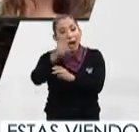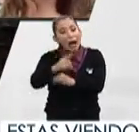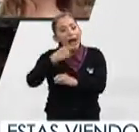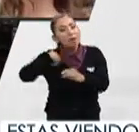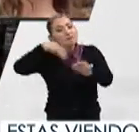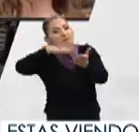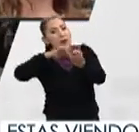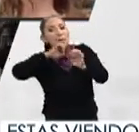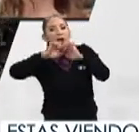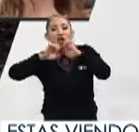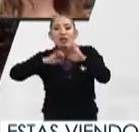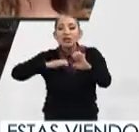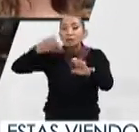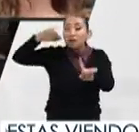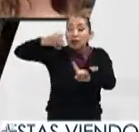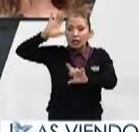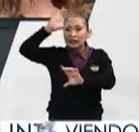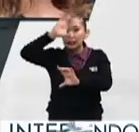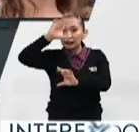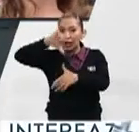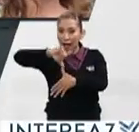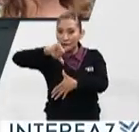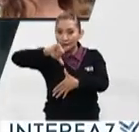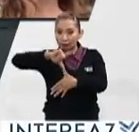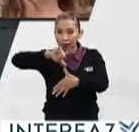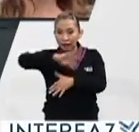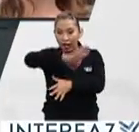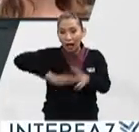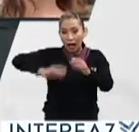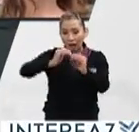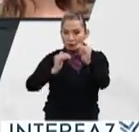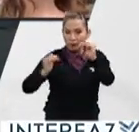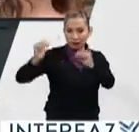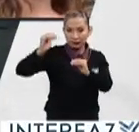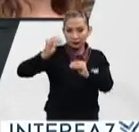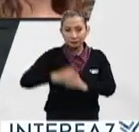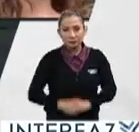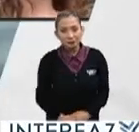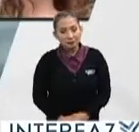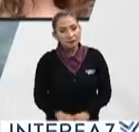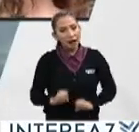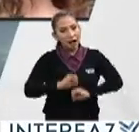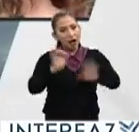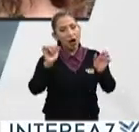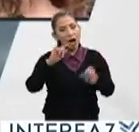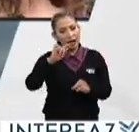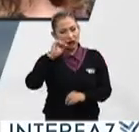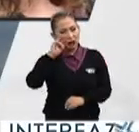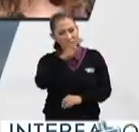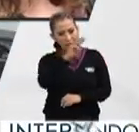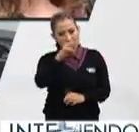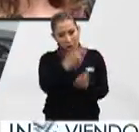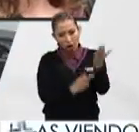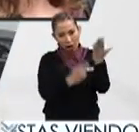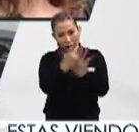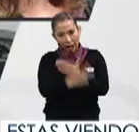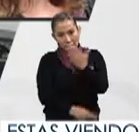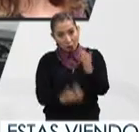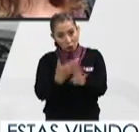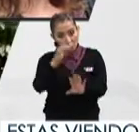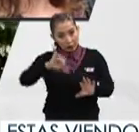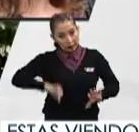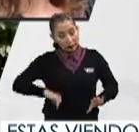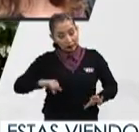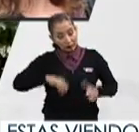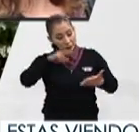poder llevar el periodismo científico en Latinoamérica al siguiente nivel. Así es, Ana Cristina, estaba viendo el programa, un programa muy